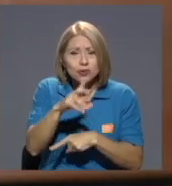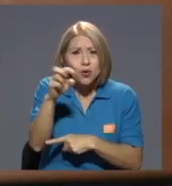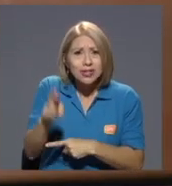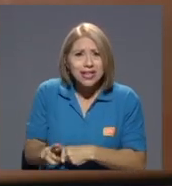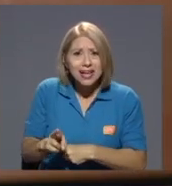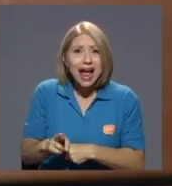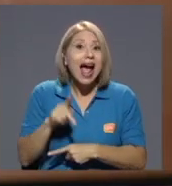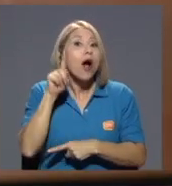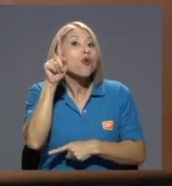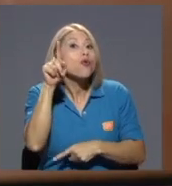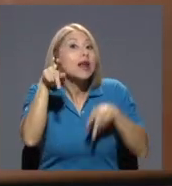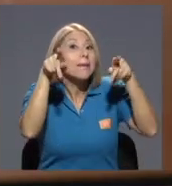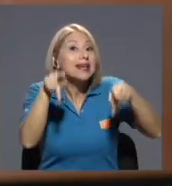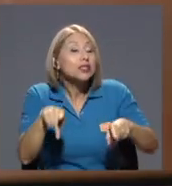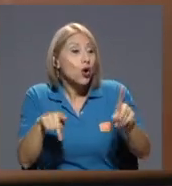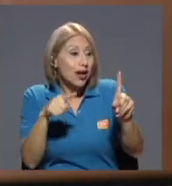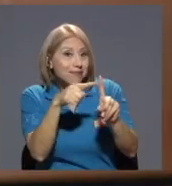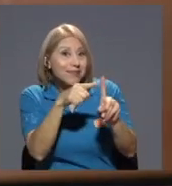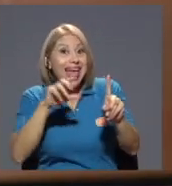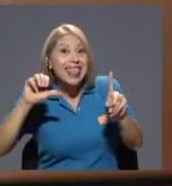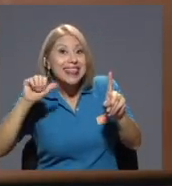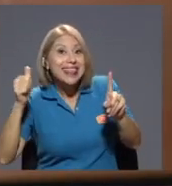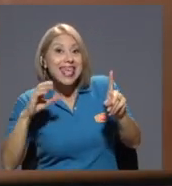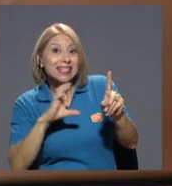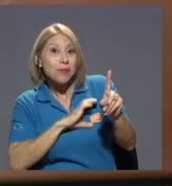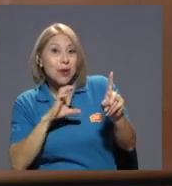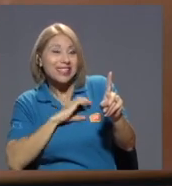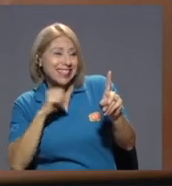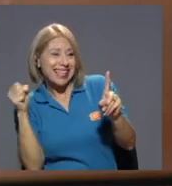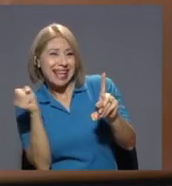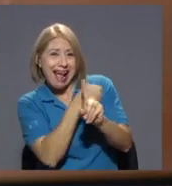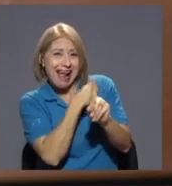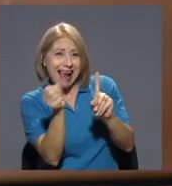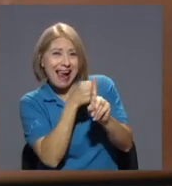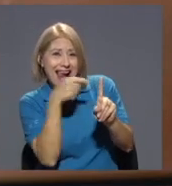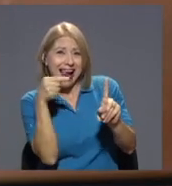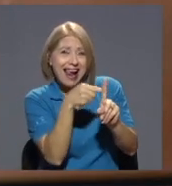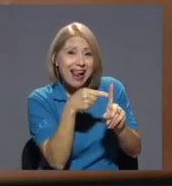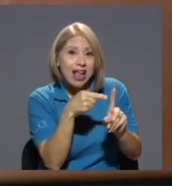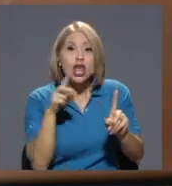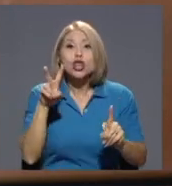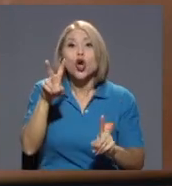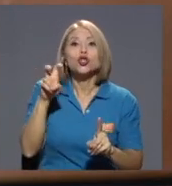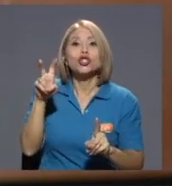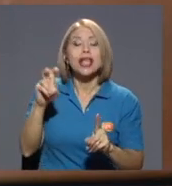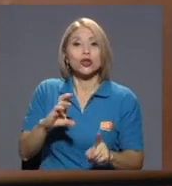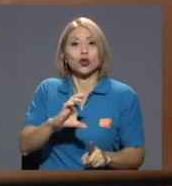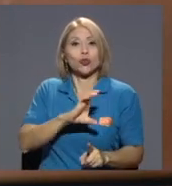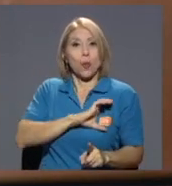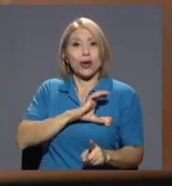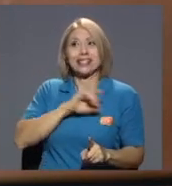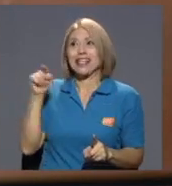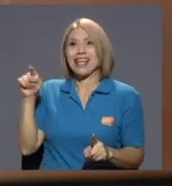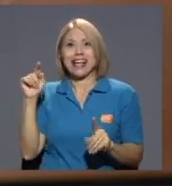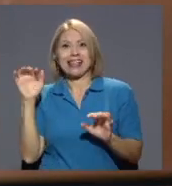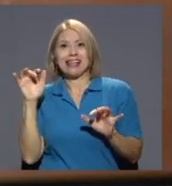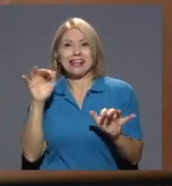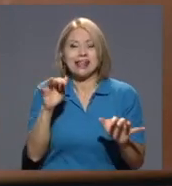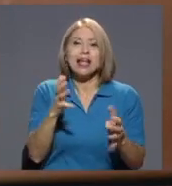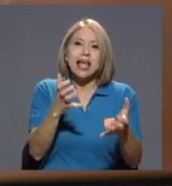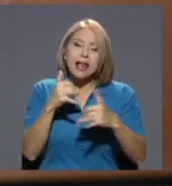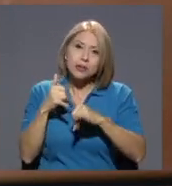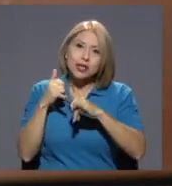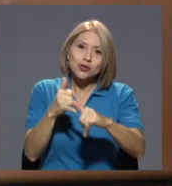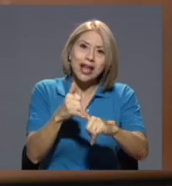golpearon diez policías y eran 200 antimotines queremos dejar esto como denuncia y gracias a este medio que lo estamos haciendo